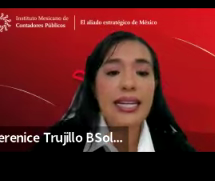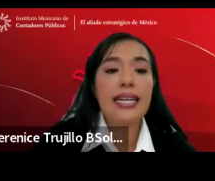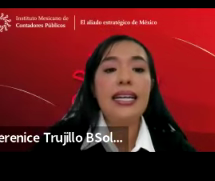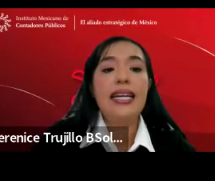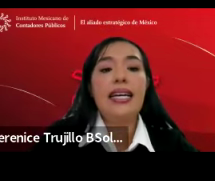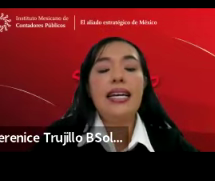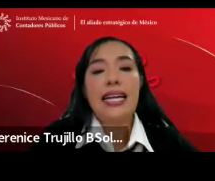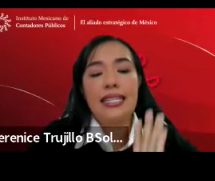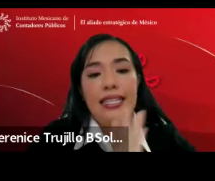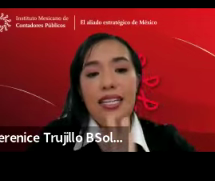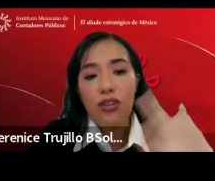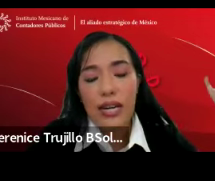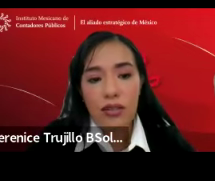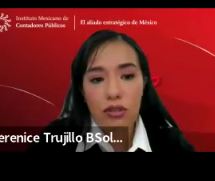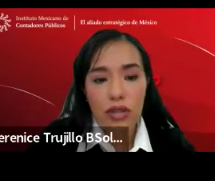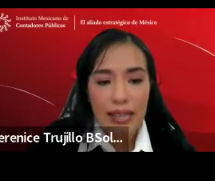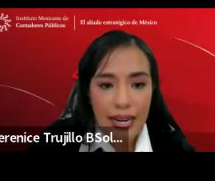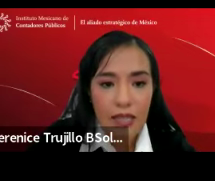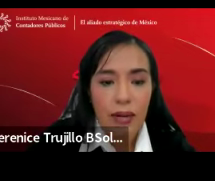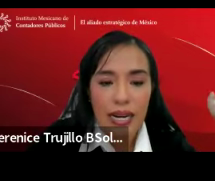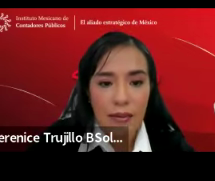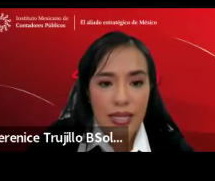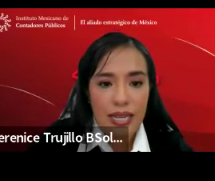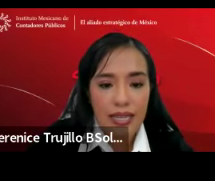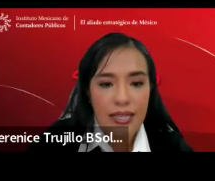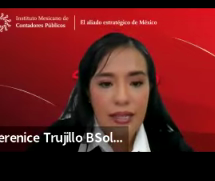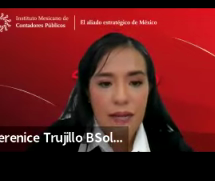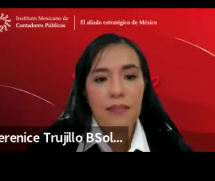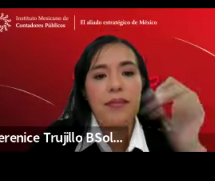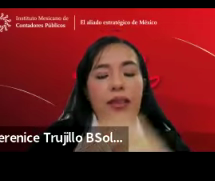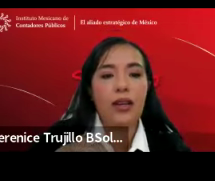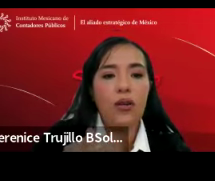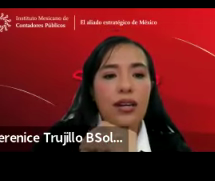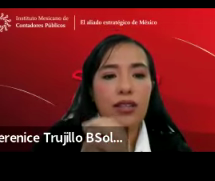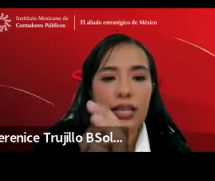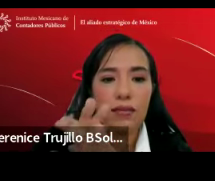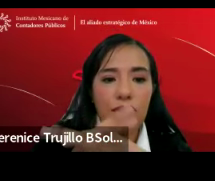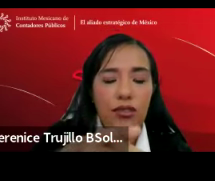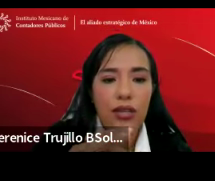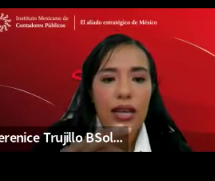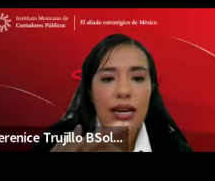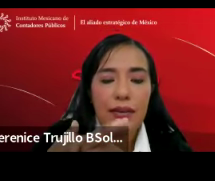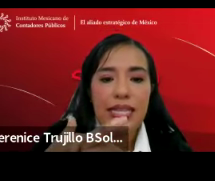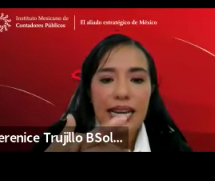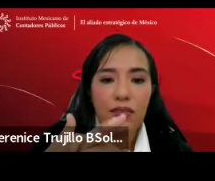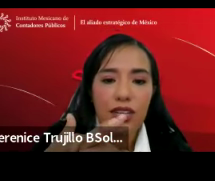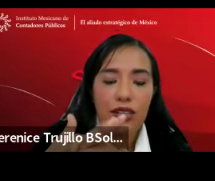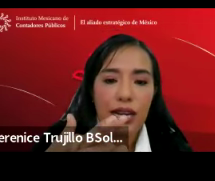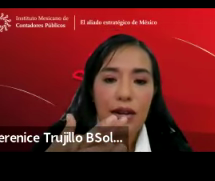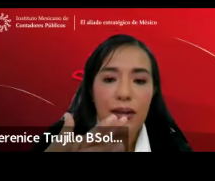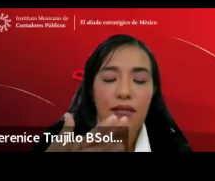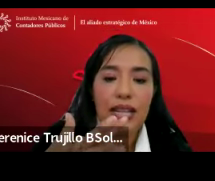autoridad tiene hasta 5 años atrás para revisarles. Luego tenemos